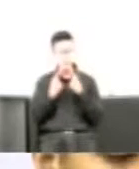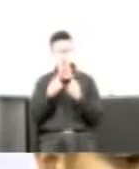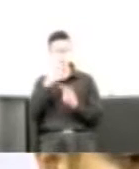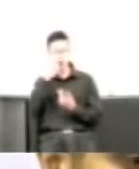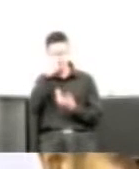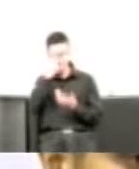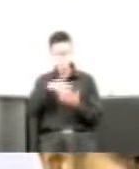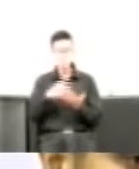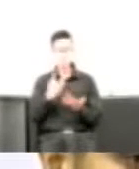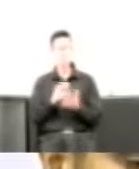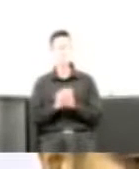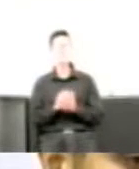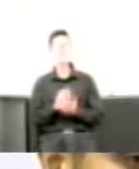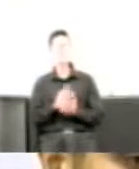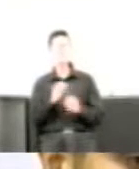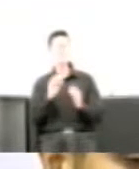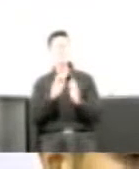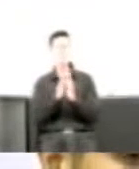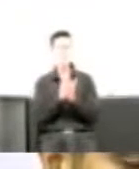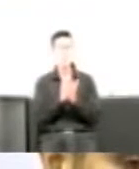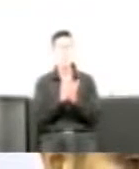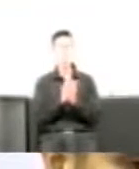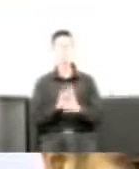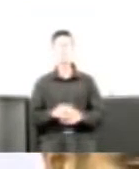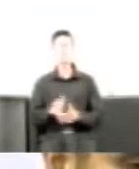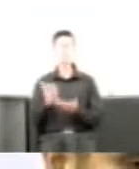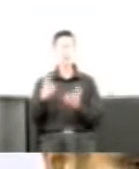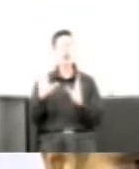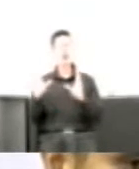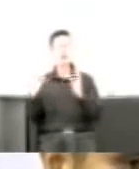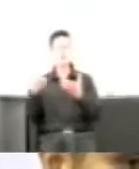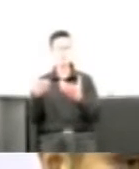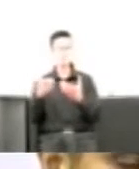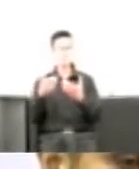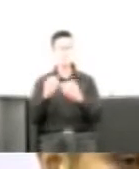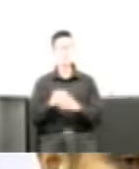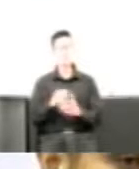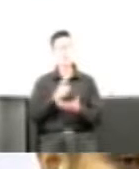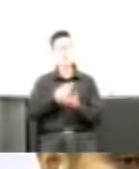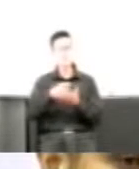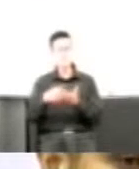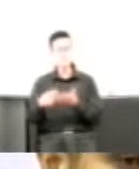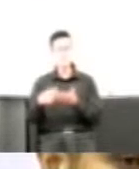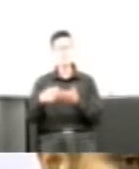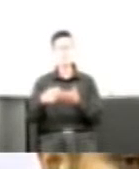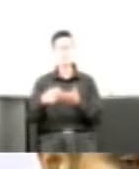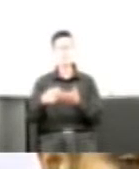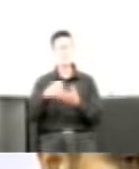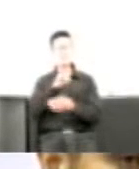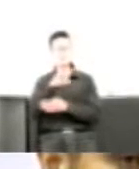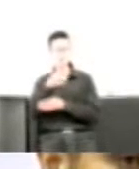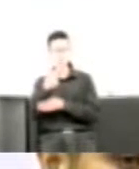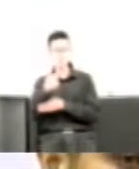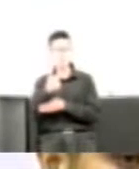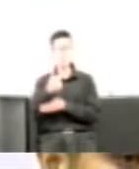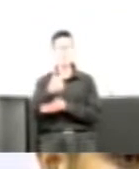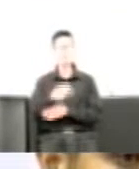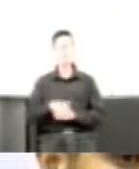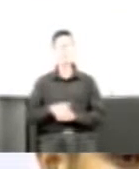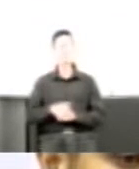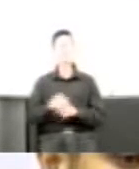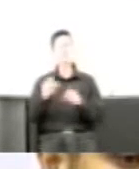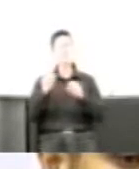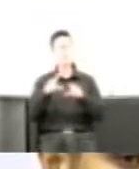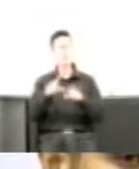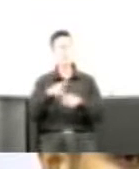comité editorial del Instituto. Sandra, Betty, también muchas gracias y felicidades por impulsar este tipo de actividades. Quiero destacar la presencia